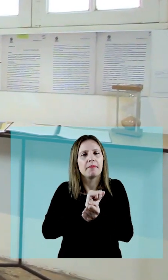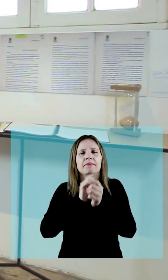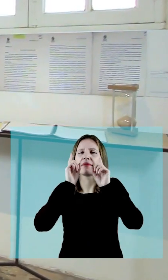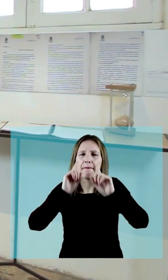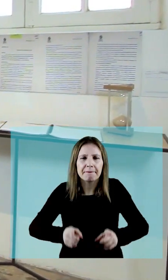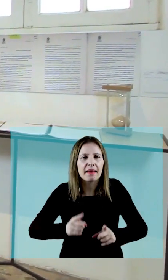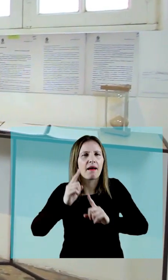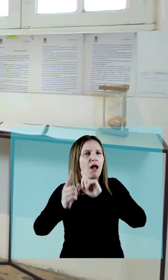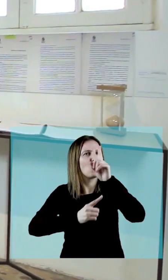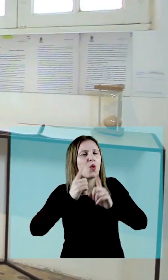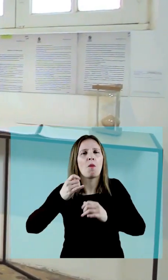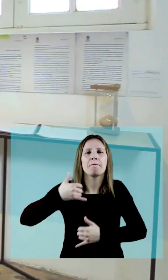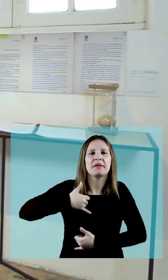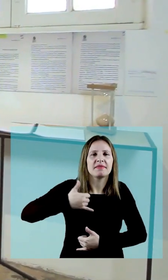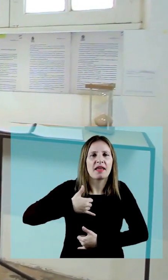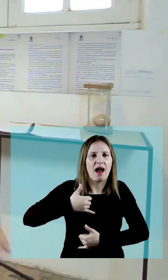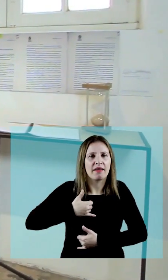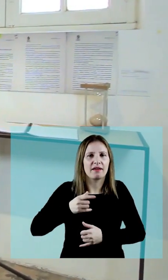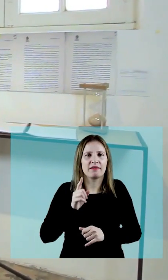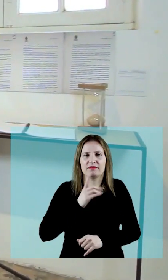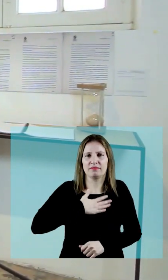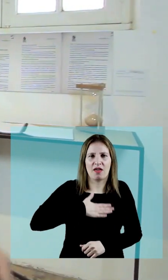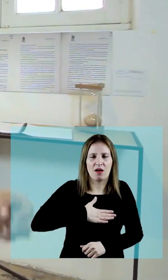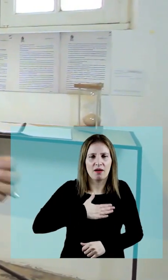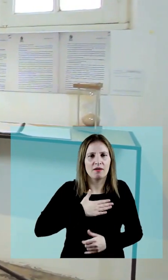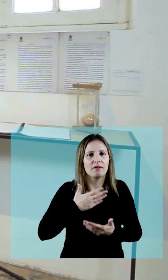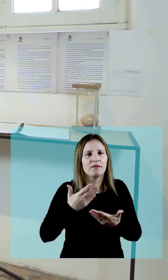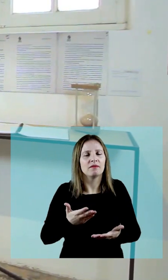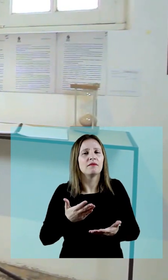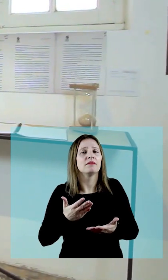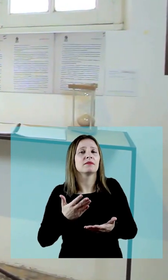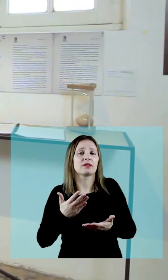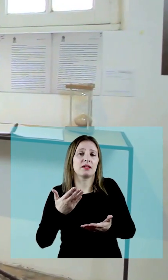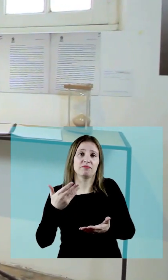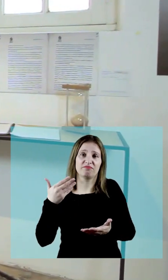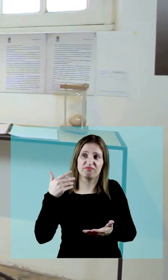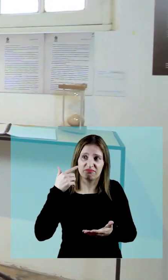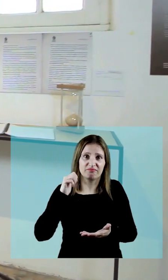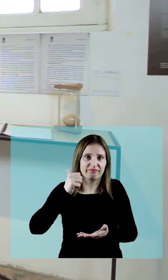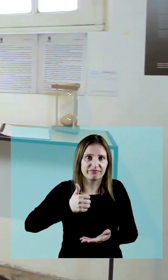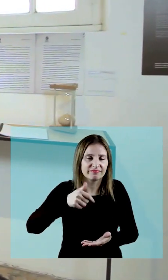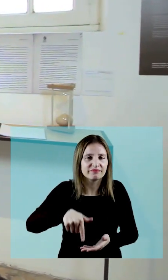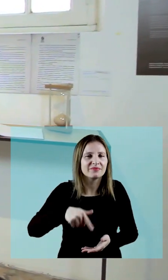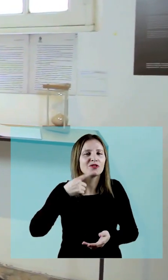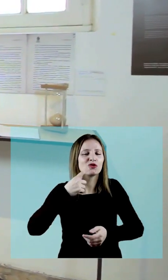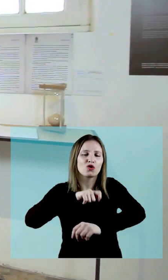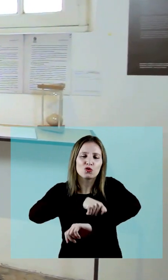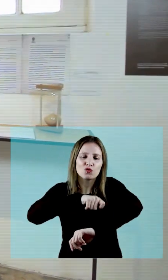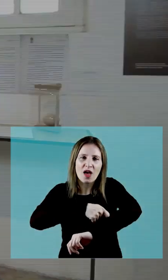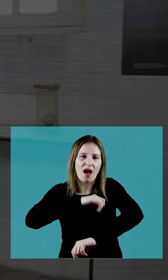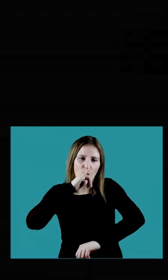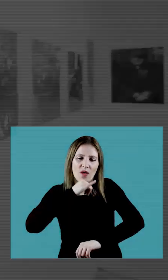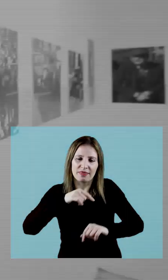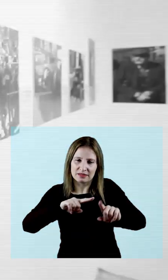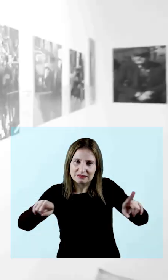se opusieron al golpe de Estado y a la dictadura que pasaron por este lugar y que testimonian haber sido torturados en esta